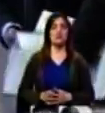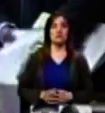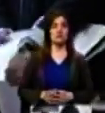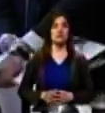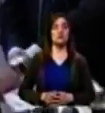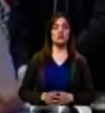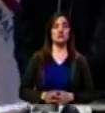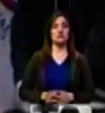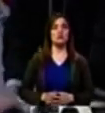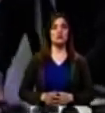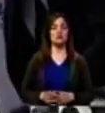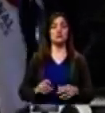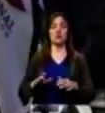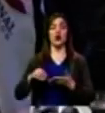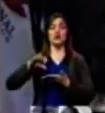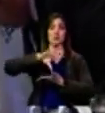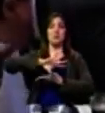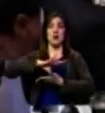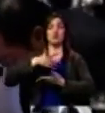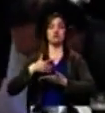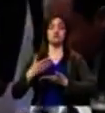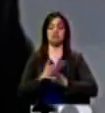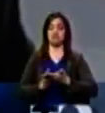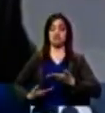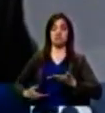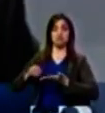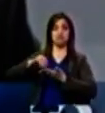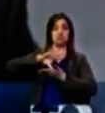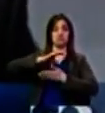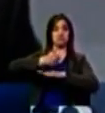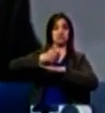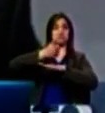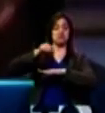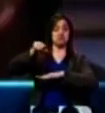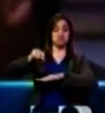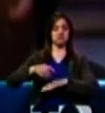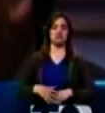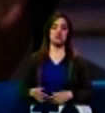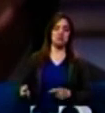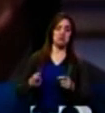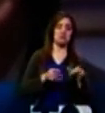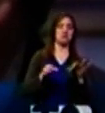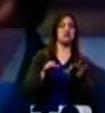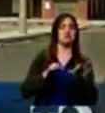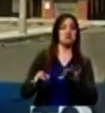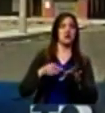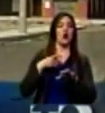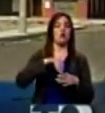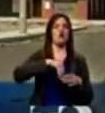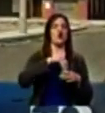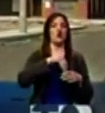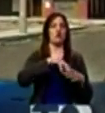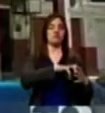Carlos de la Torre llegó a la Asamblea, fue al despacho presidencial para entregar información sobre la transferencia de dinero desde la subcuenta del Fondo